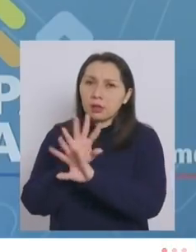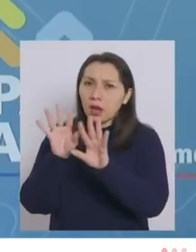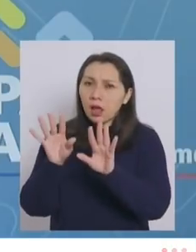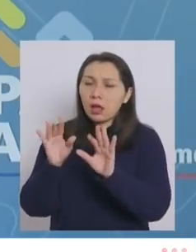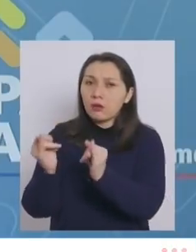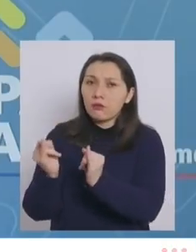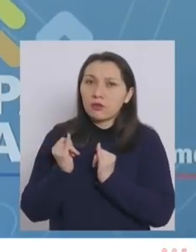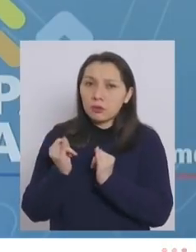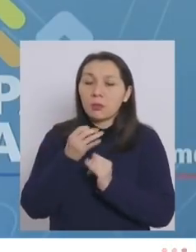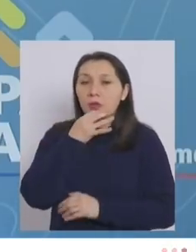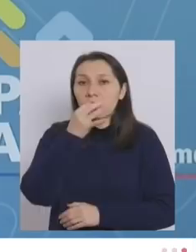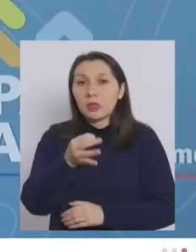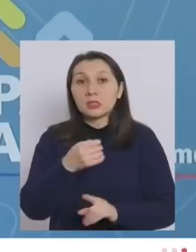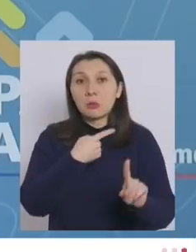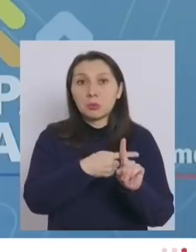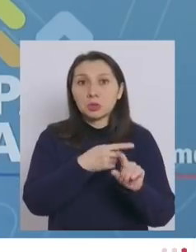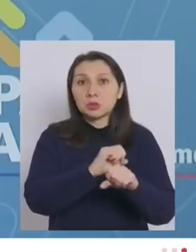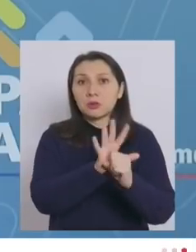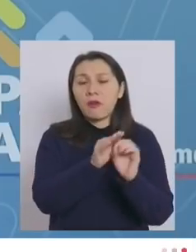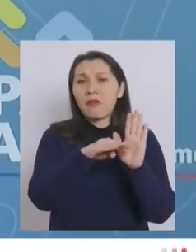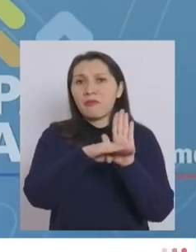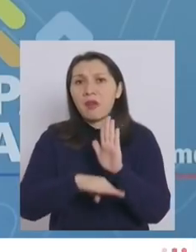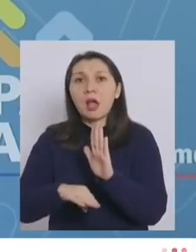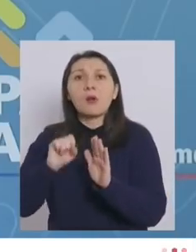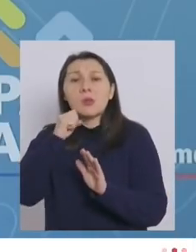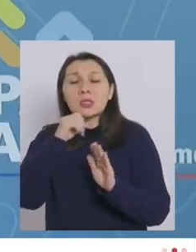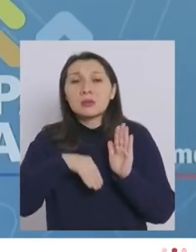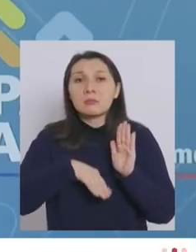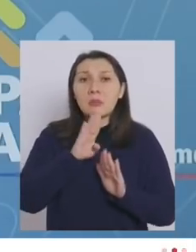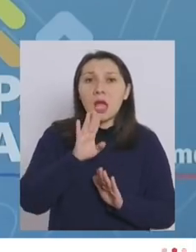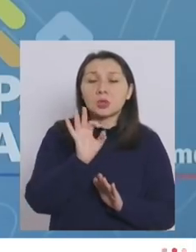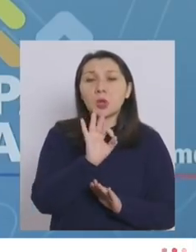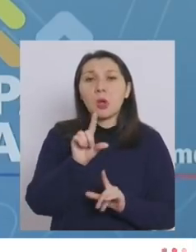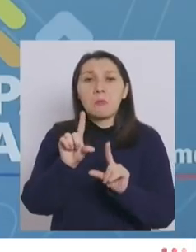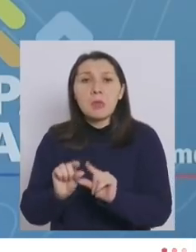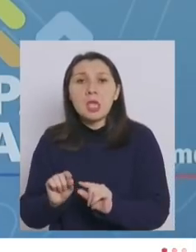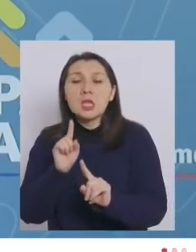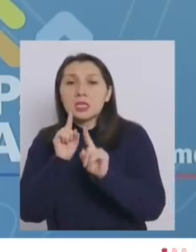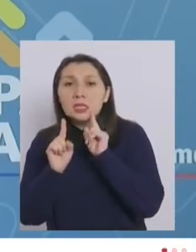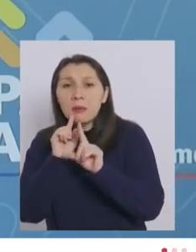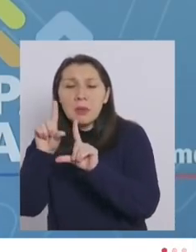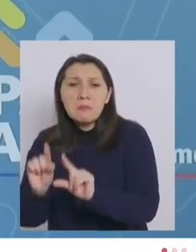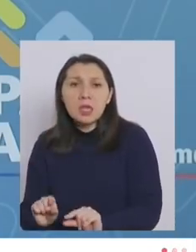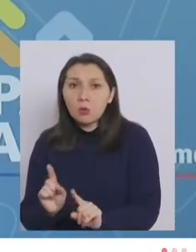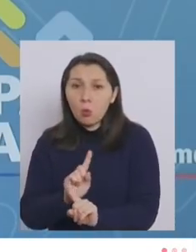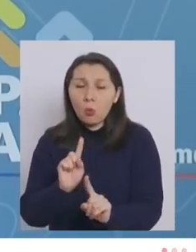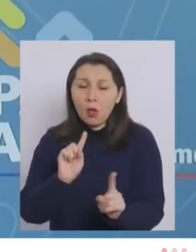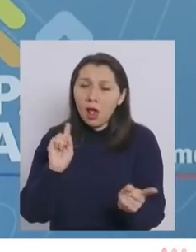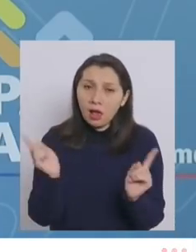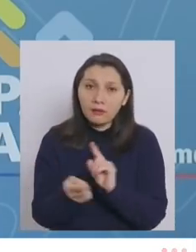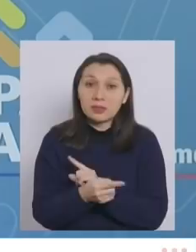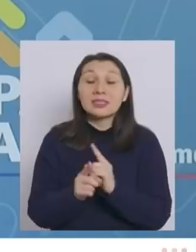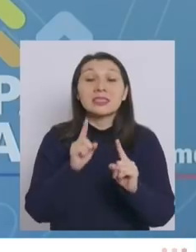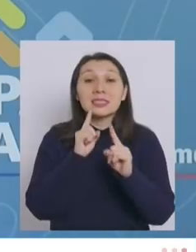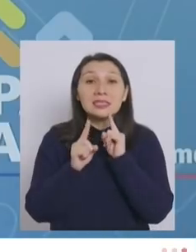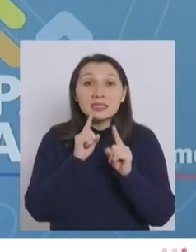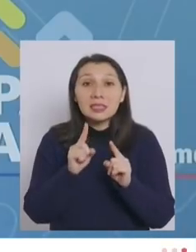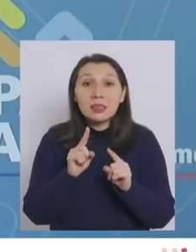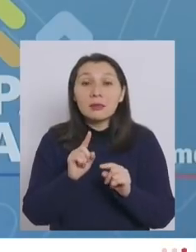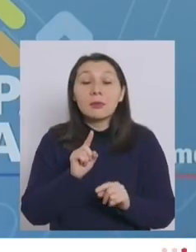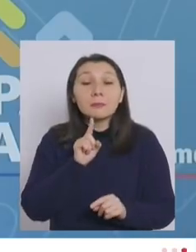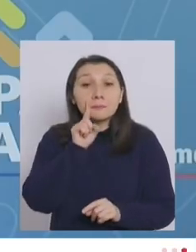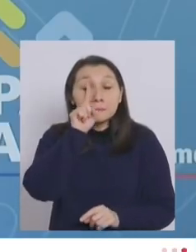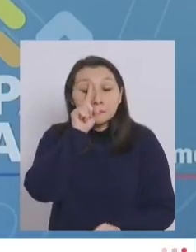digamos, informaciones que dicen que la positividad ha bajado porque hemos hecho más o hemos hecho menos exámenes. Todo lo contrario. Los exámenes de